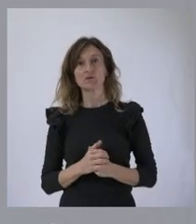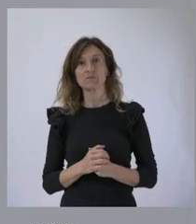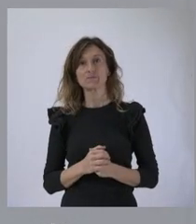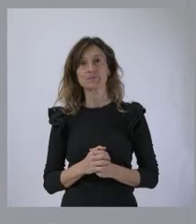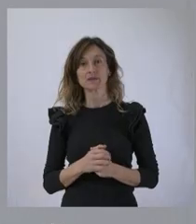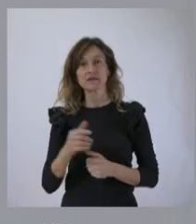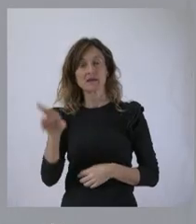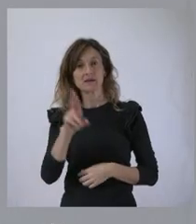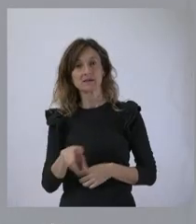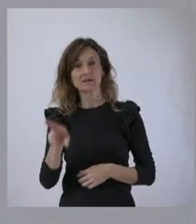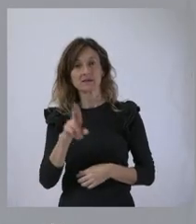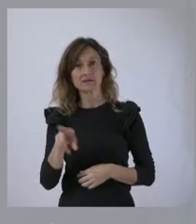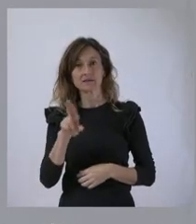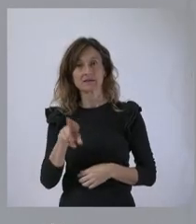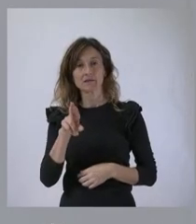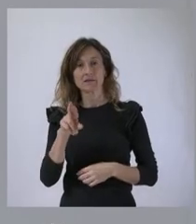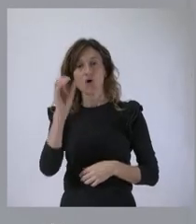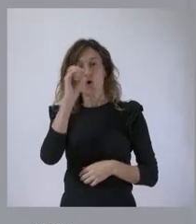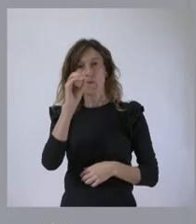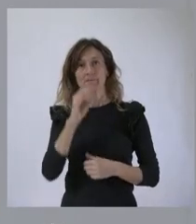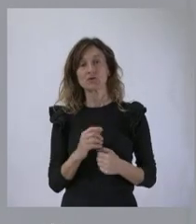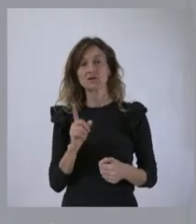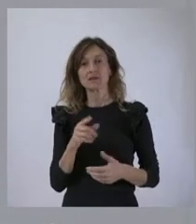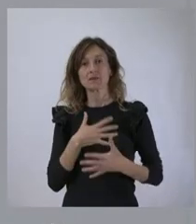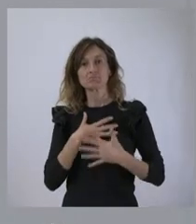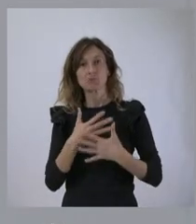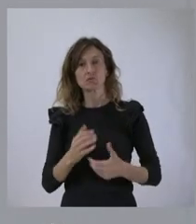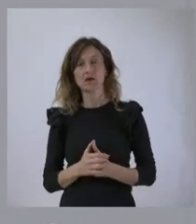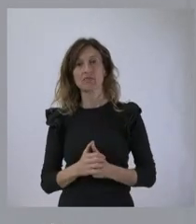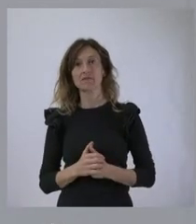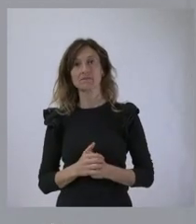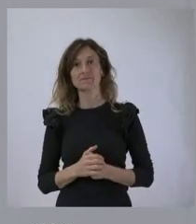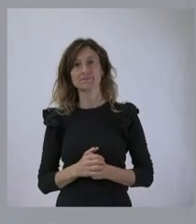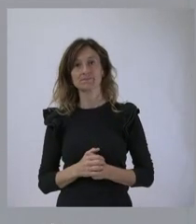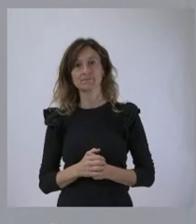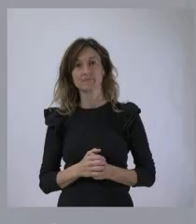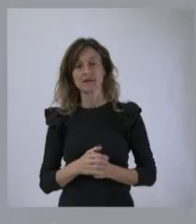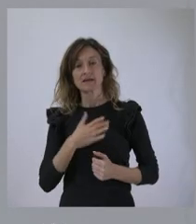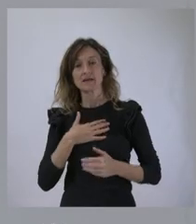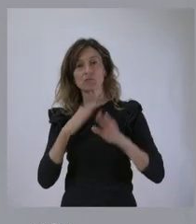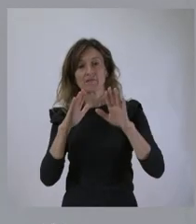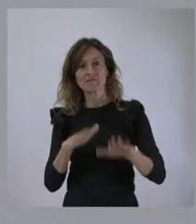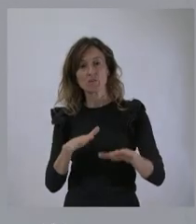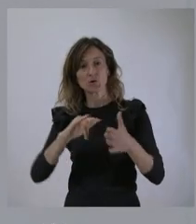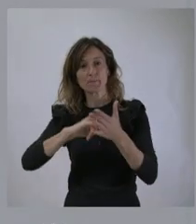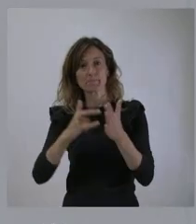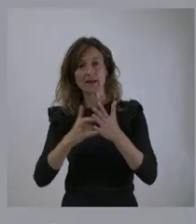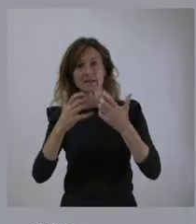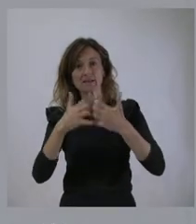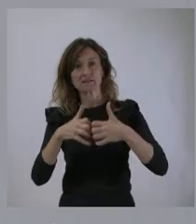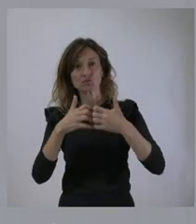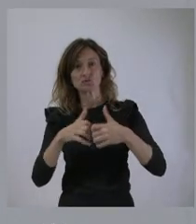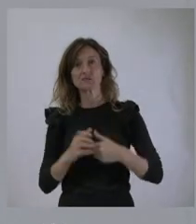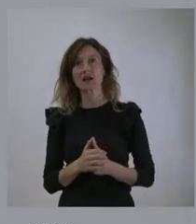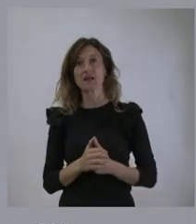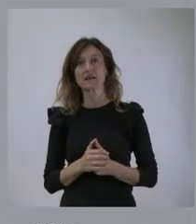y manifestamos nuestra posición y nuestra disposición nuestra posición a favor de que haya un plan Industrial para Bimbo